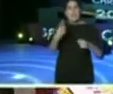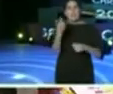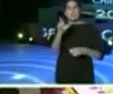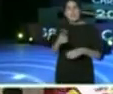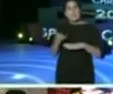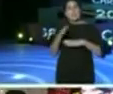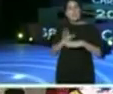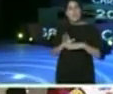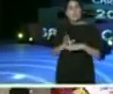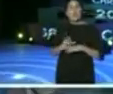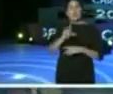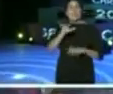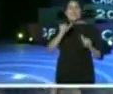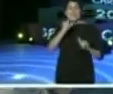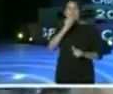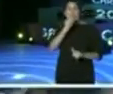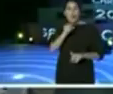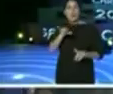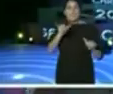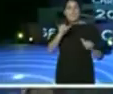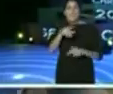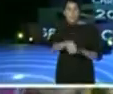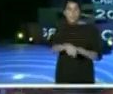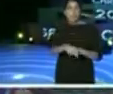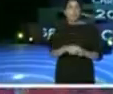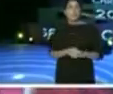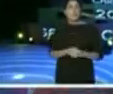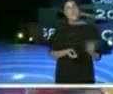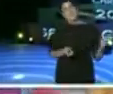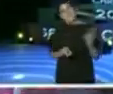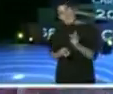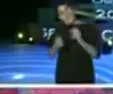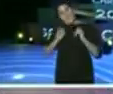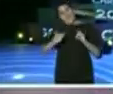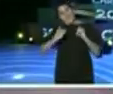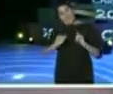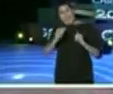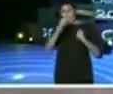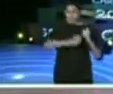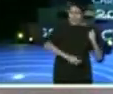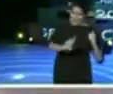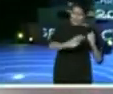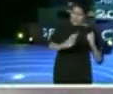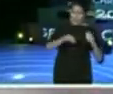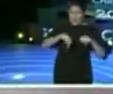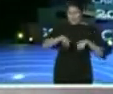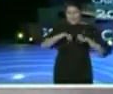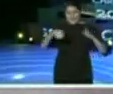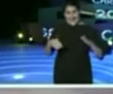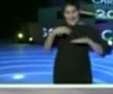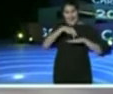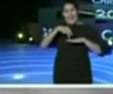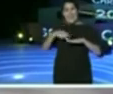la murga, Nipi Coricorto. Aquí vienen paseando, no por las calles del Toscal, sino por encima de este escenario, David